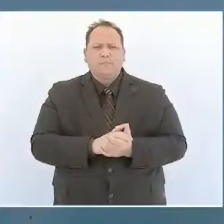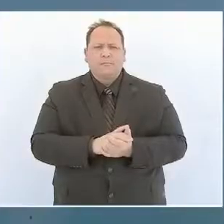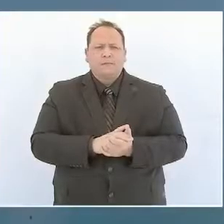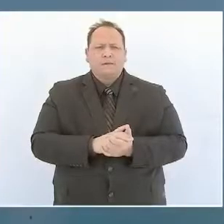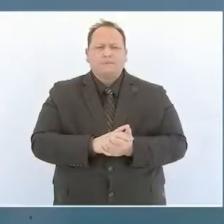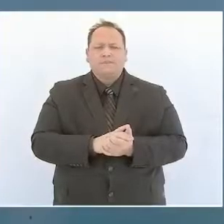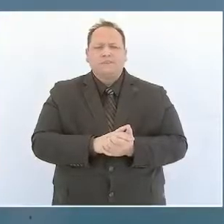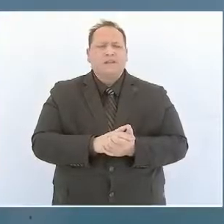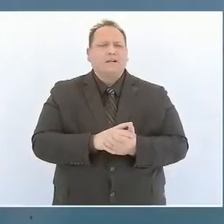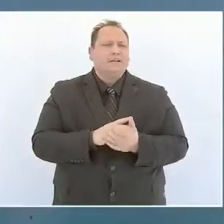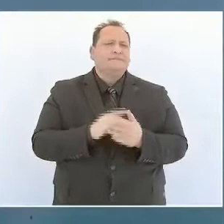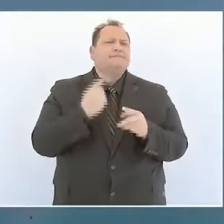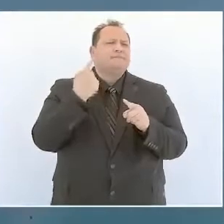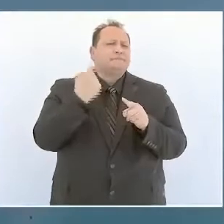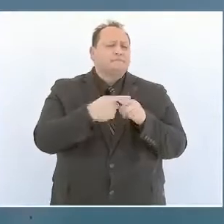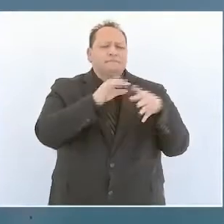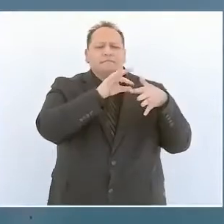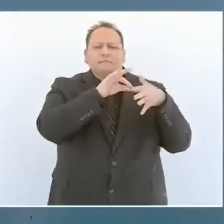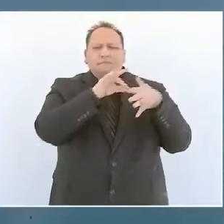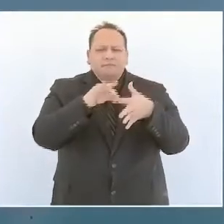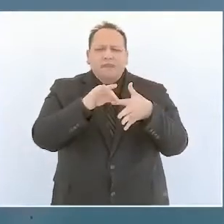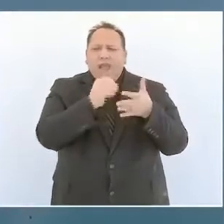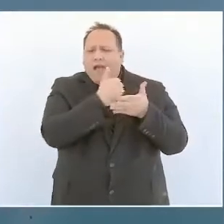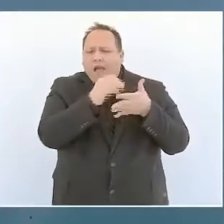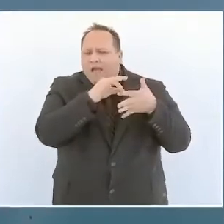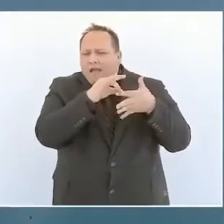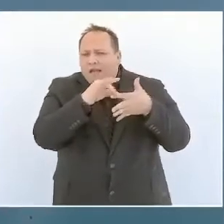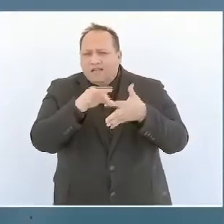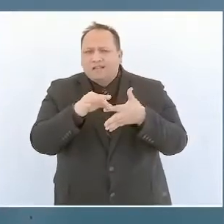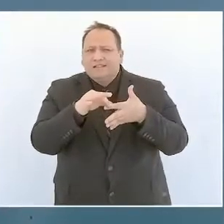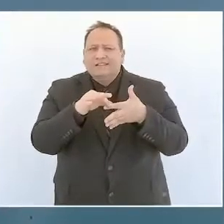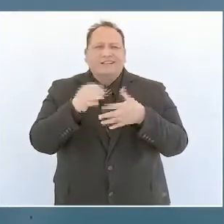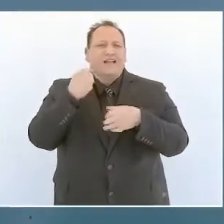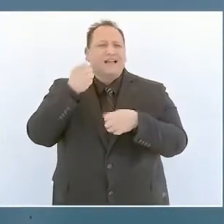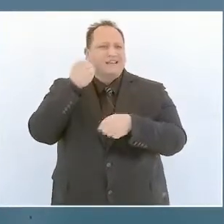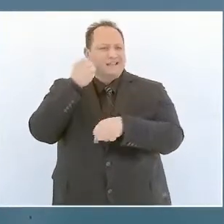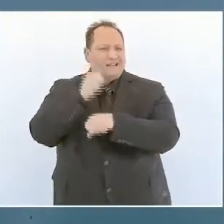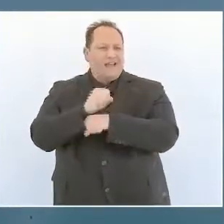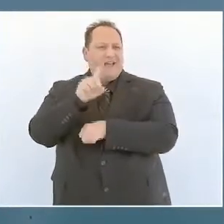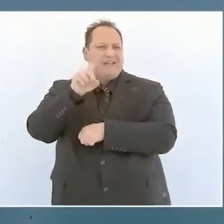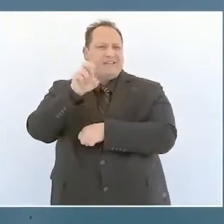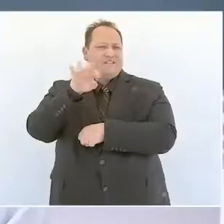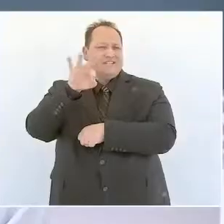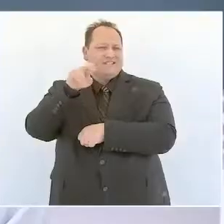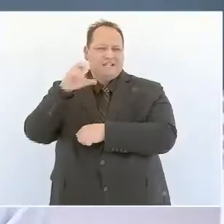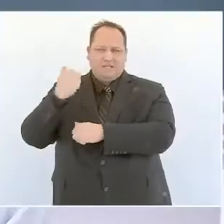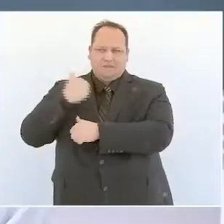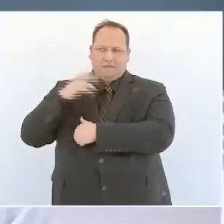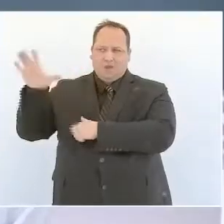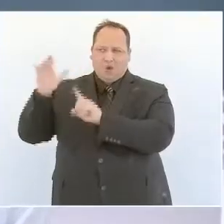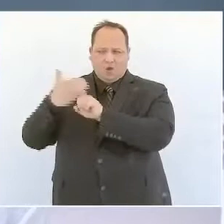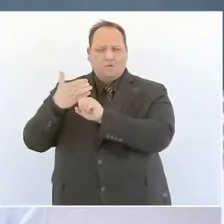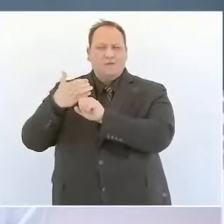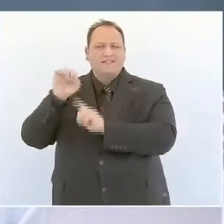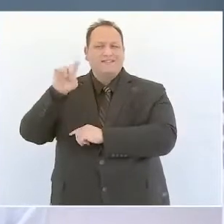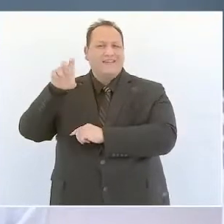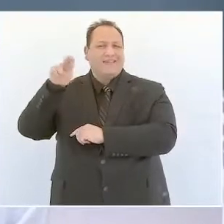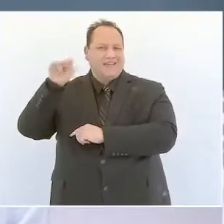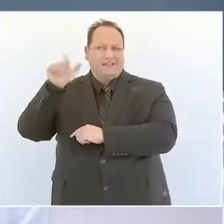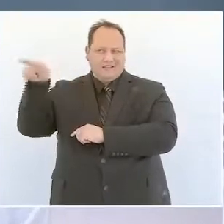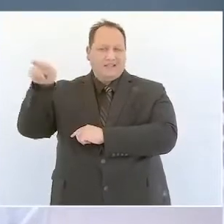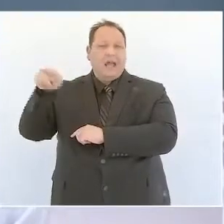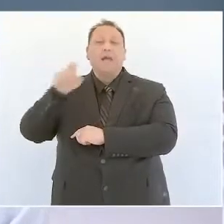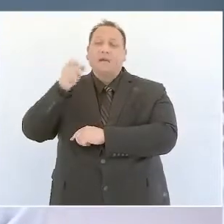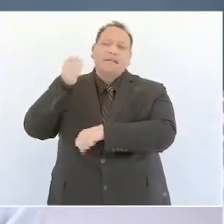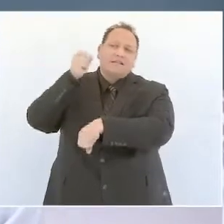con la guía de la mano de la Secretaría de la Defensa y de la Secretaría